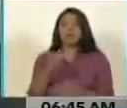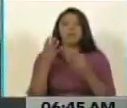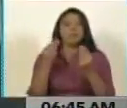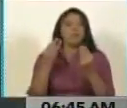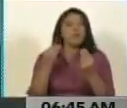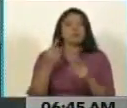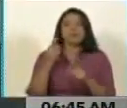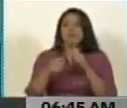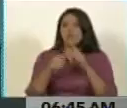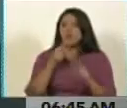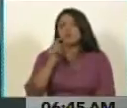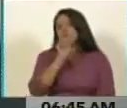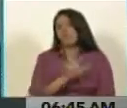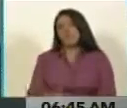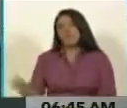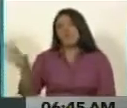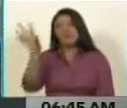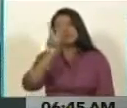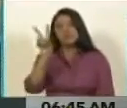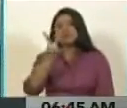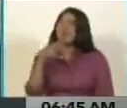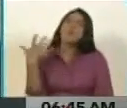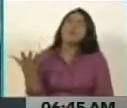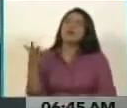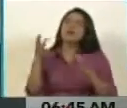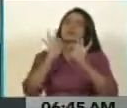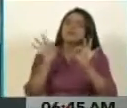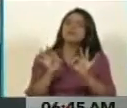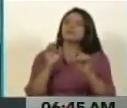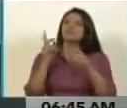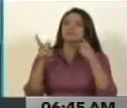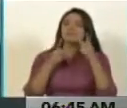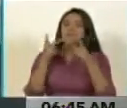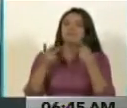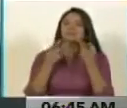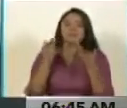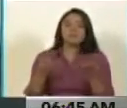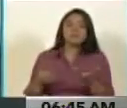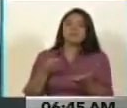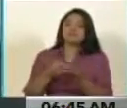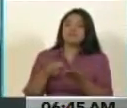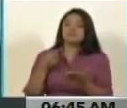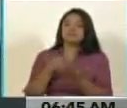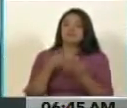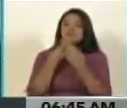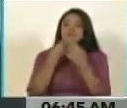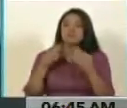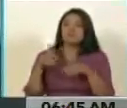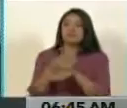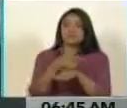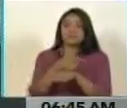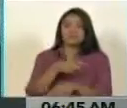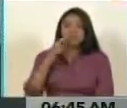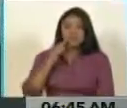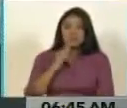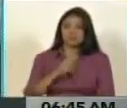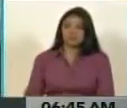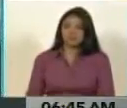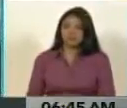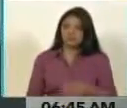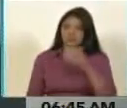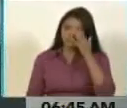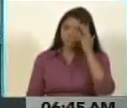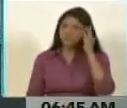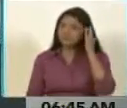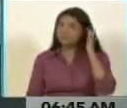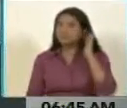en todo nuestro territorio nacional. ¿Cuál es la orientación política que debe dársele y la inversión comprometida del gobierno bolivariano? Bueno, quienes afirman que es